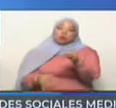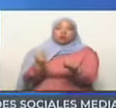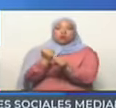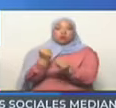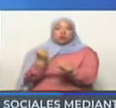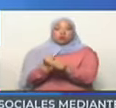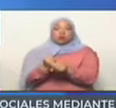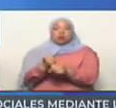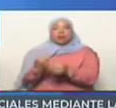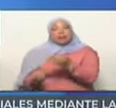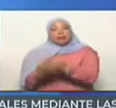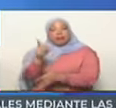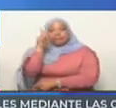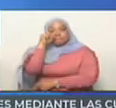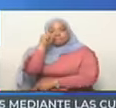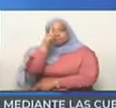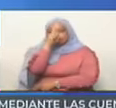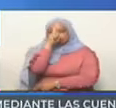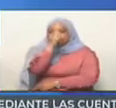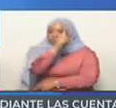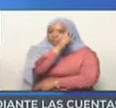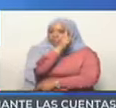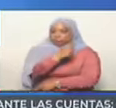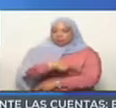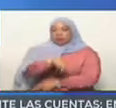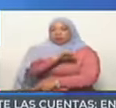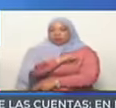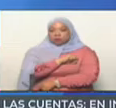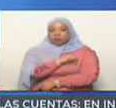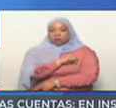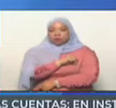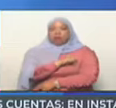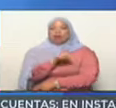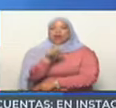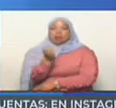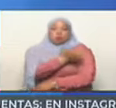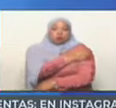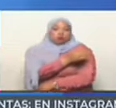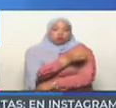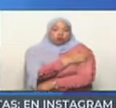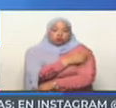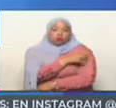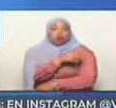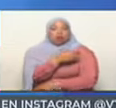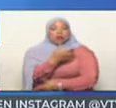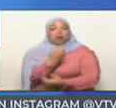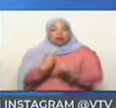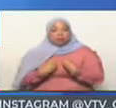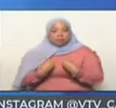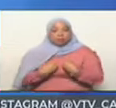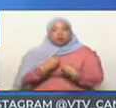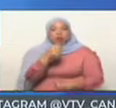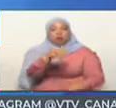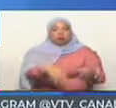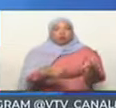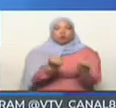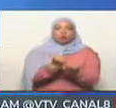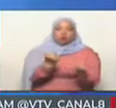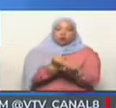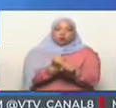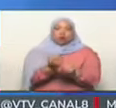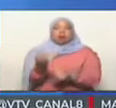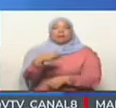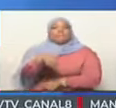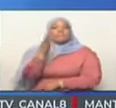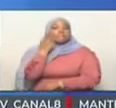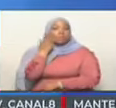inclusive en Madrid, en España, porque la ultraderecha española, aliada y